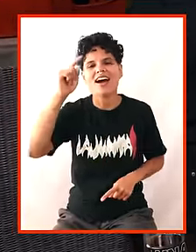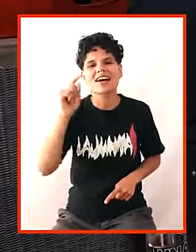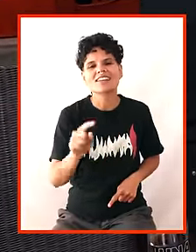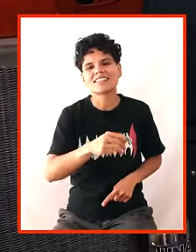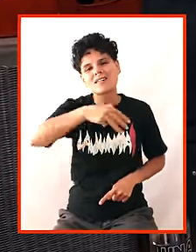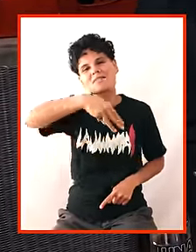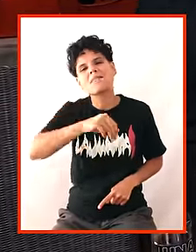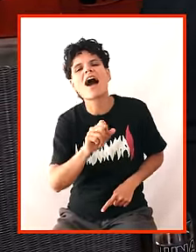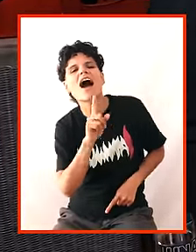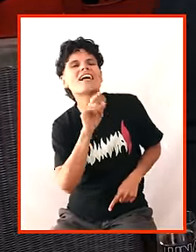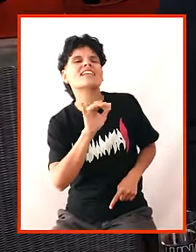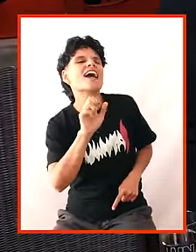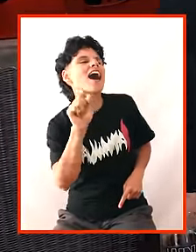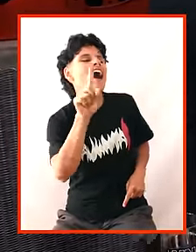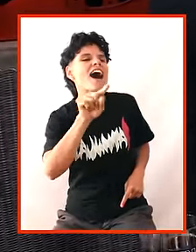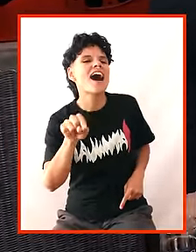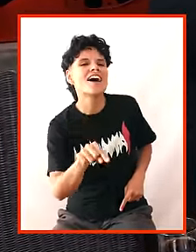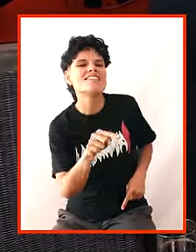cumpleaños